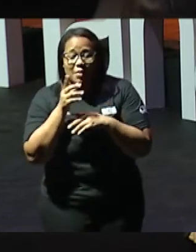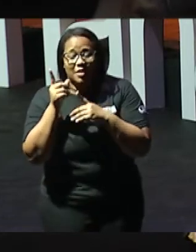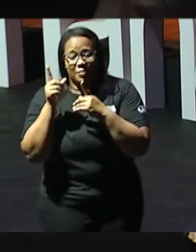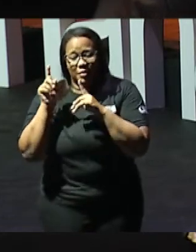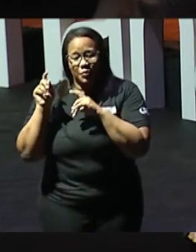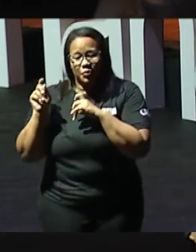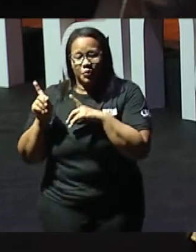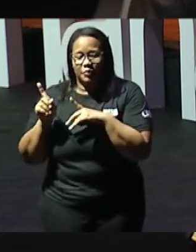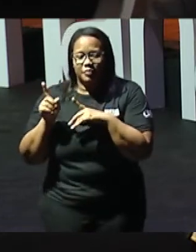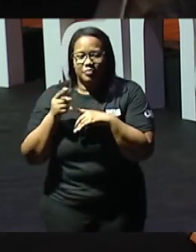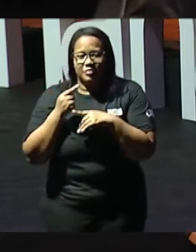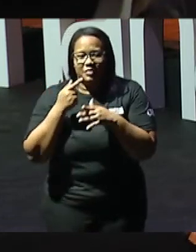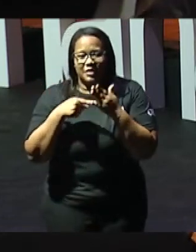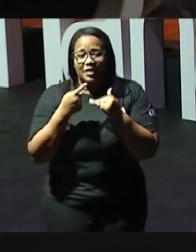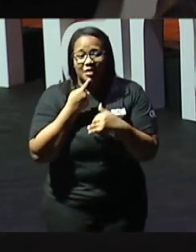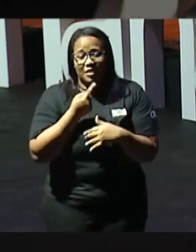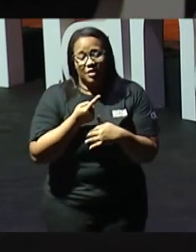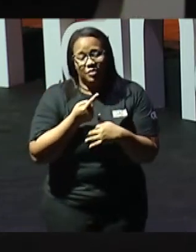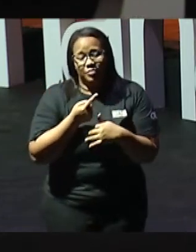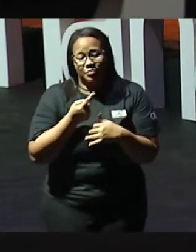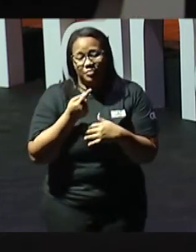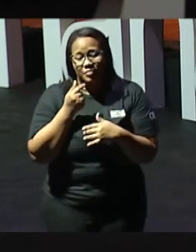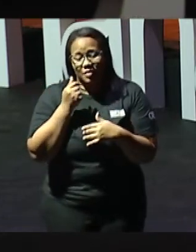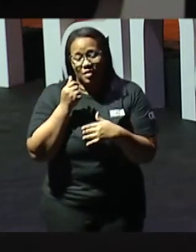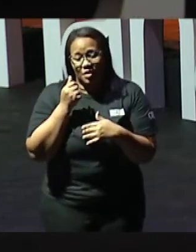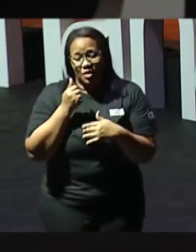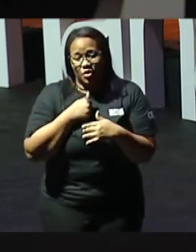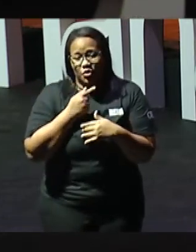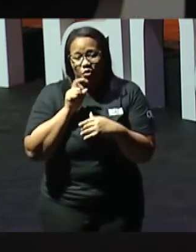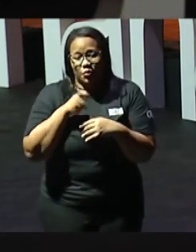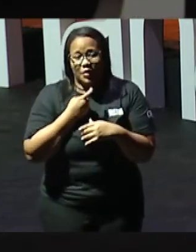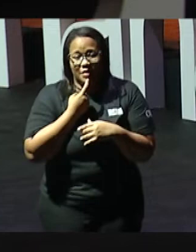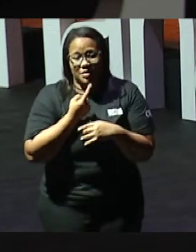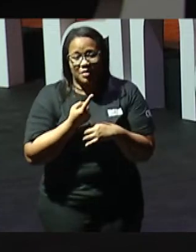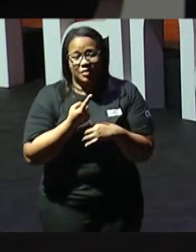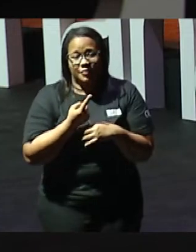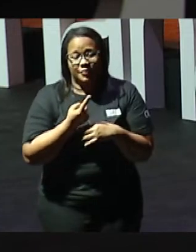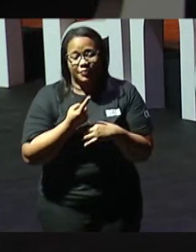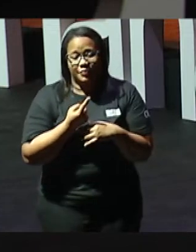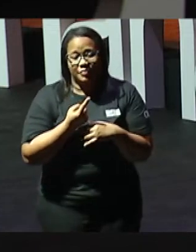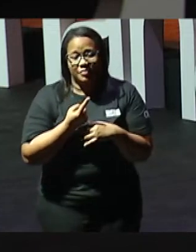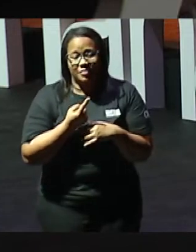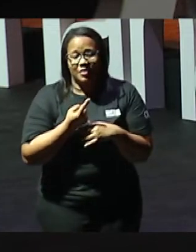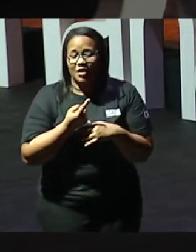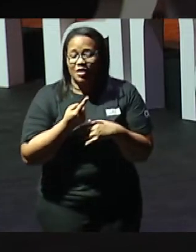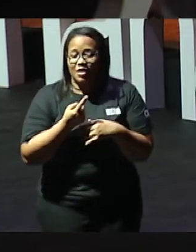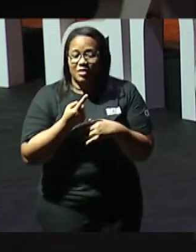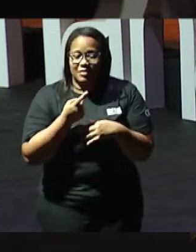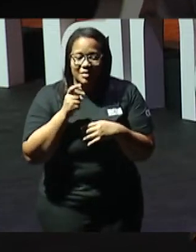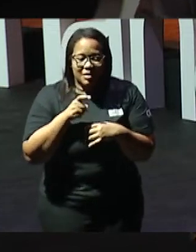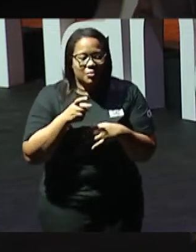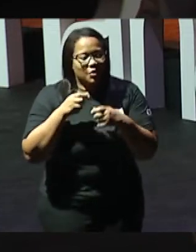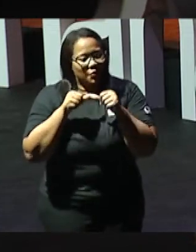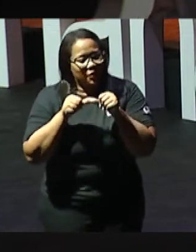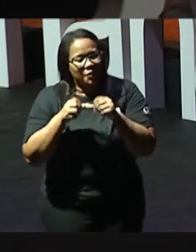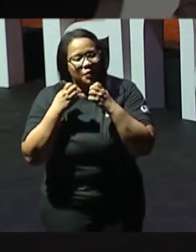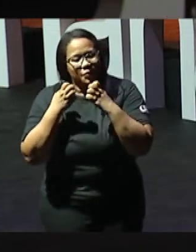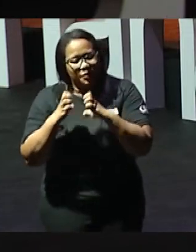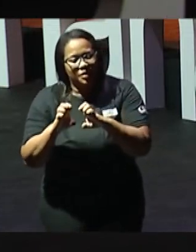decir una mentira ámame que todo está todo bien vamos a seguir luchando lo que tenemos que seguir luchando